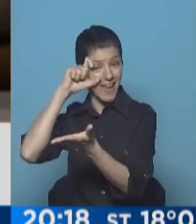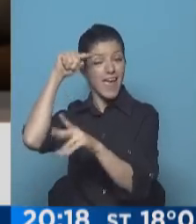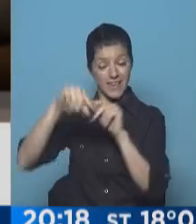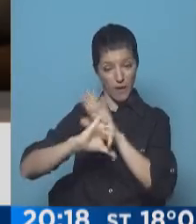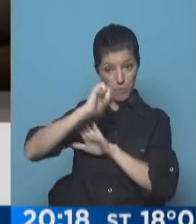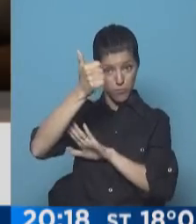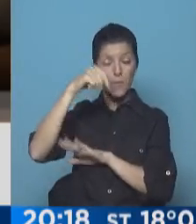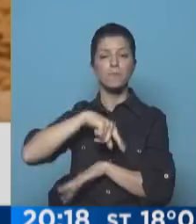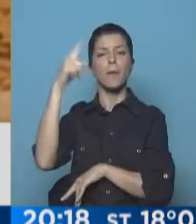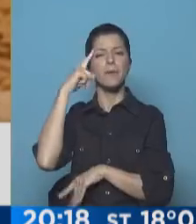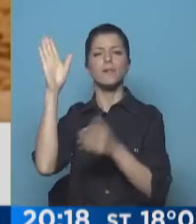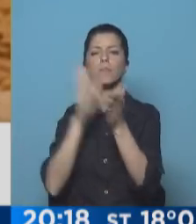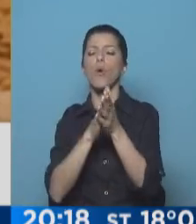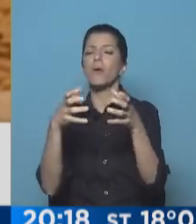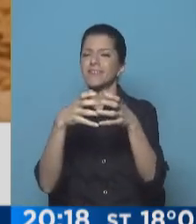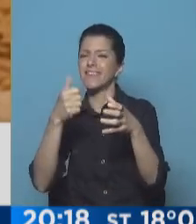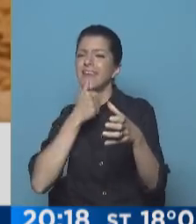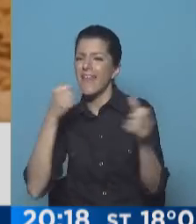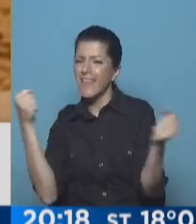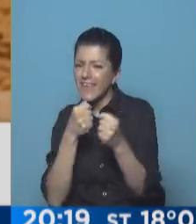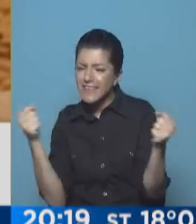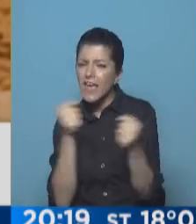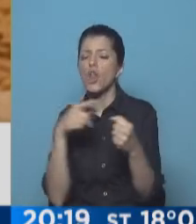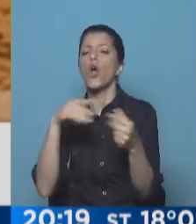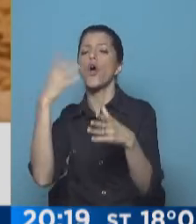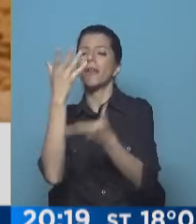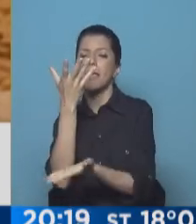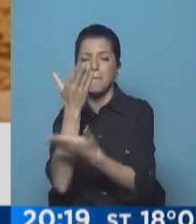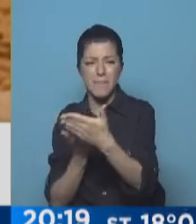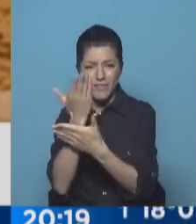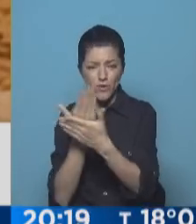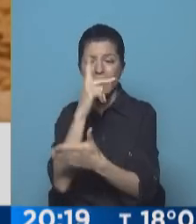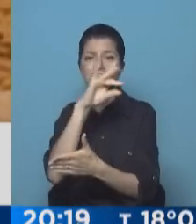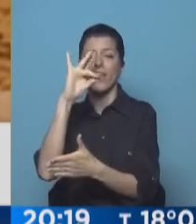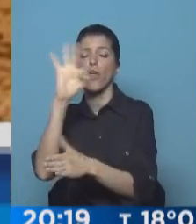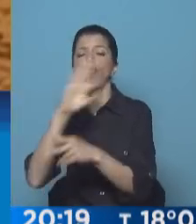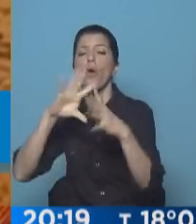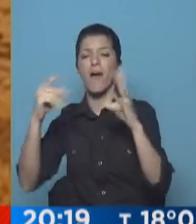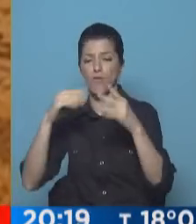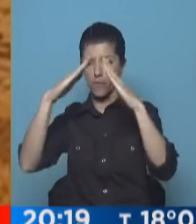sugiere que sea de hielo, translúcida, hecha de impresoras 3D o en forma de cono.